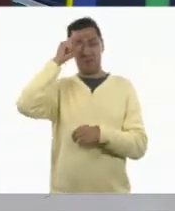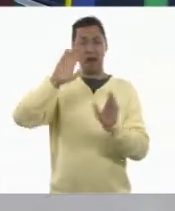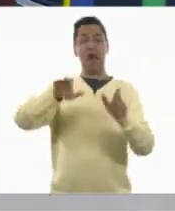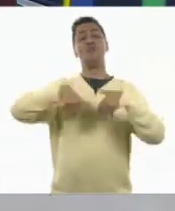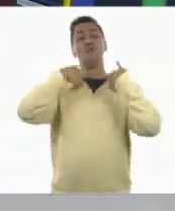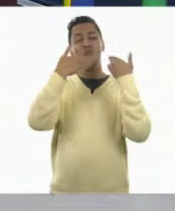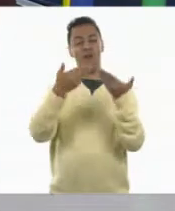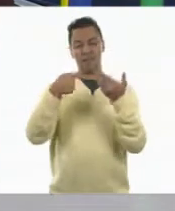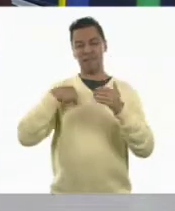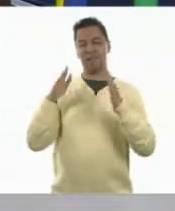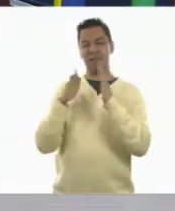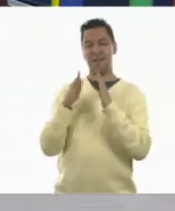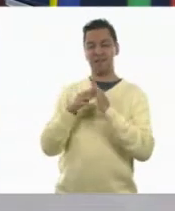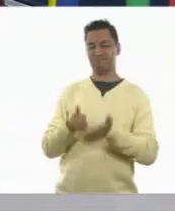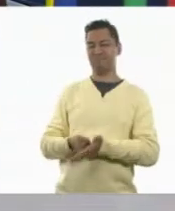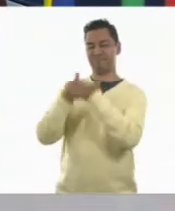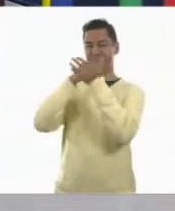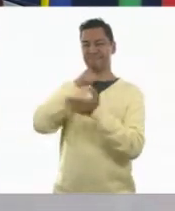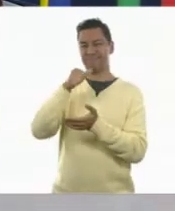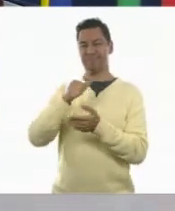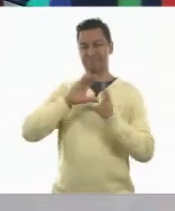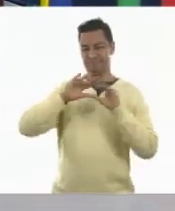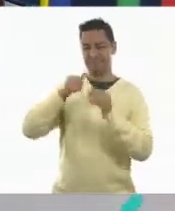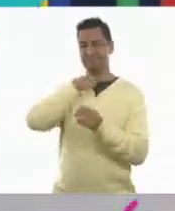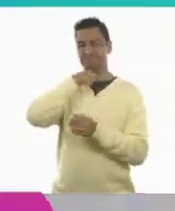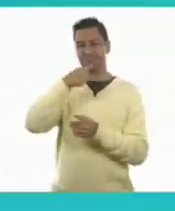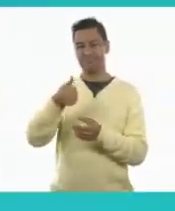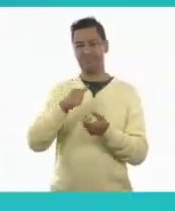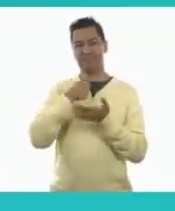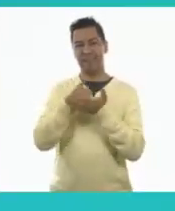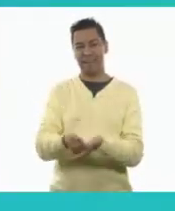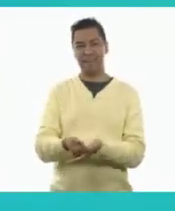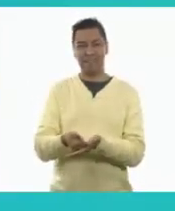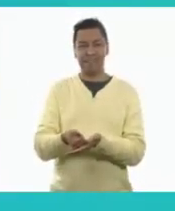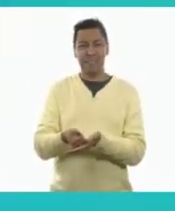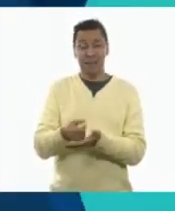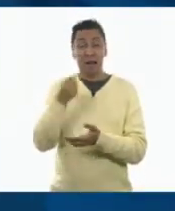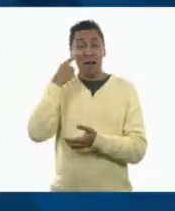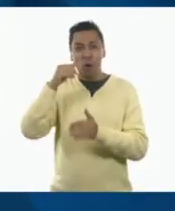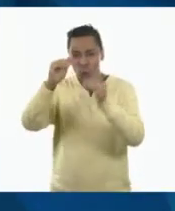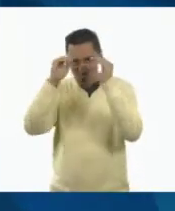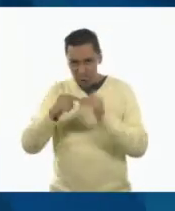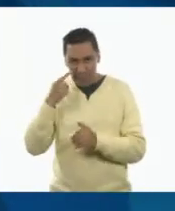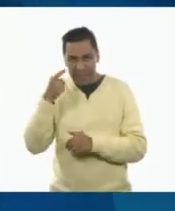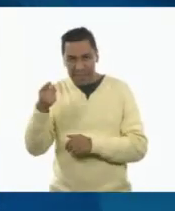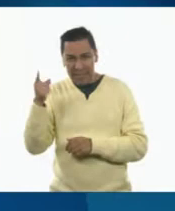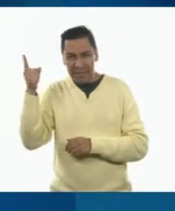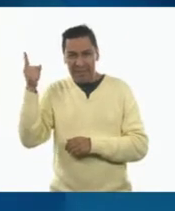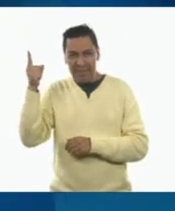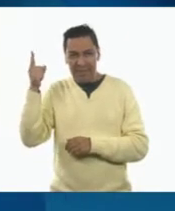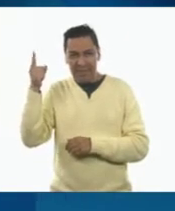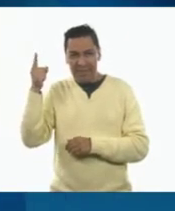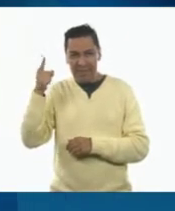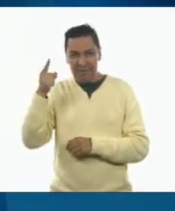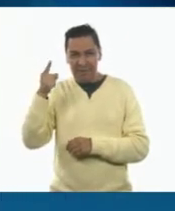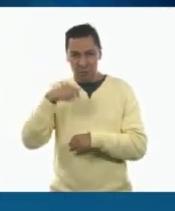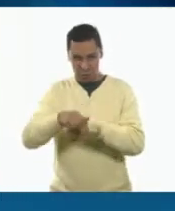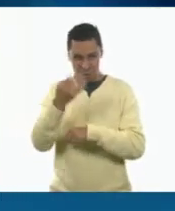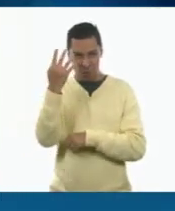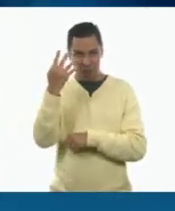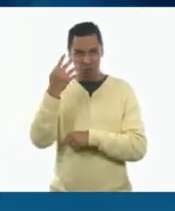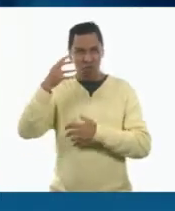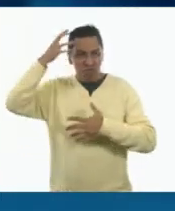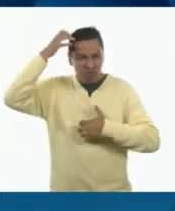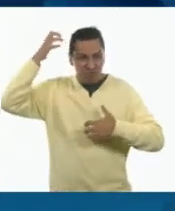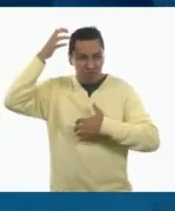opción. Ahorita vamos a revisarlo. Vamos a ver el que sigue. Tiene un mono, un vestido, una mano señalando, otra